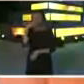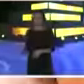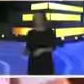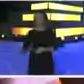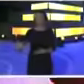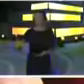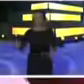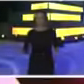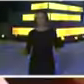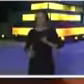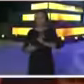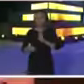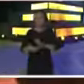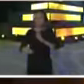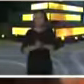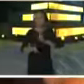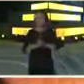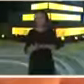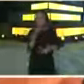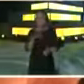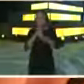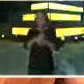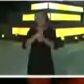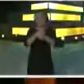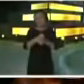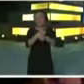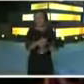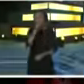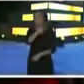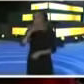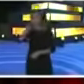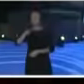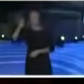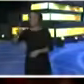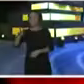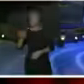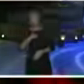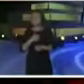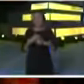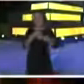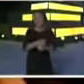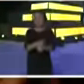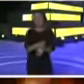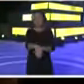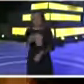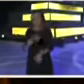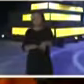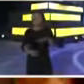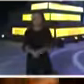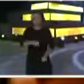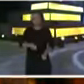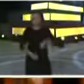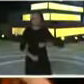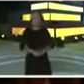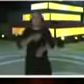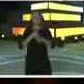Haciendo el ridículo. Seguimos. Mi caballo camina avante. Un, dos, tres. Mi caballo camina avante. Un, dos, tres.